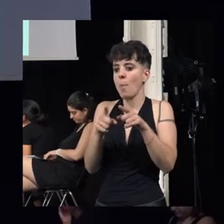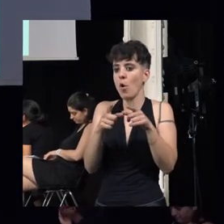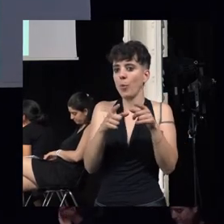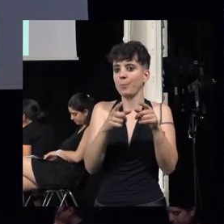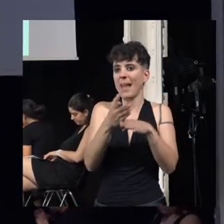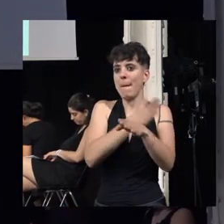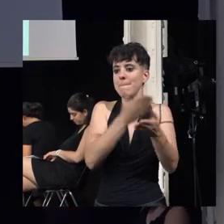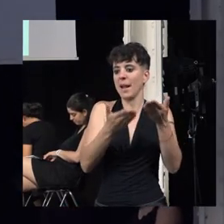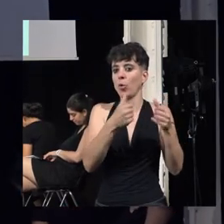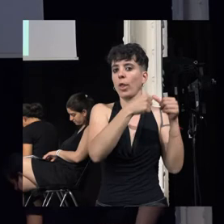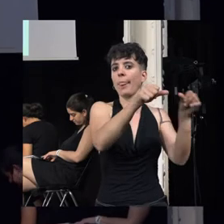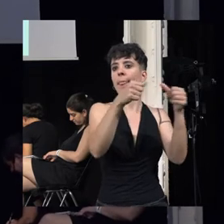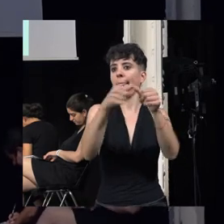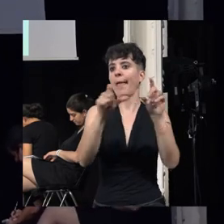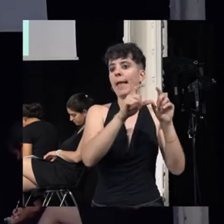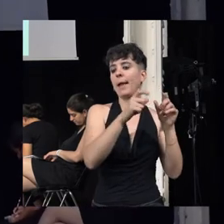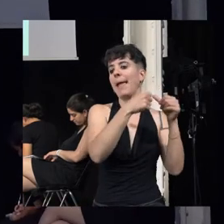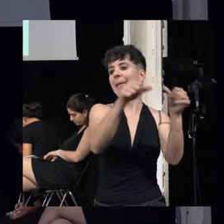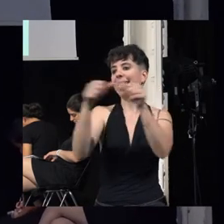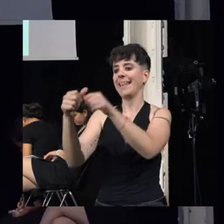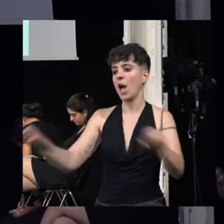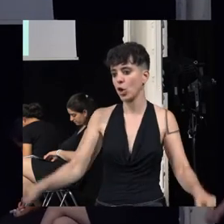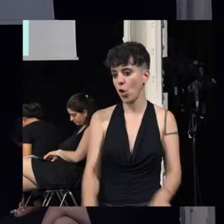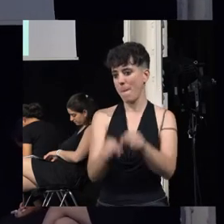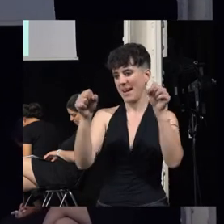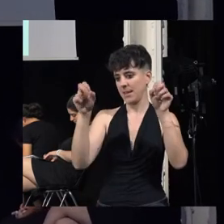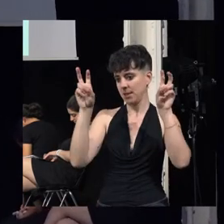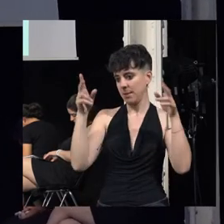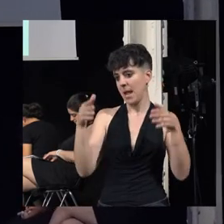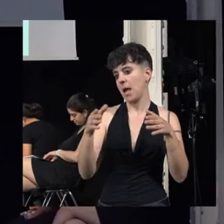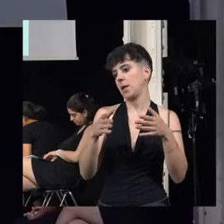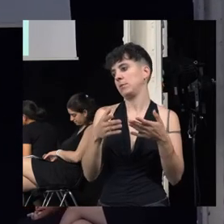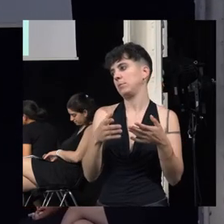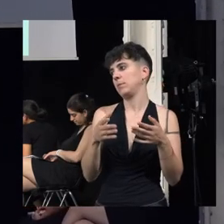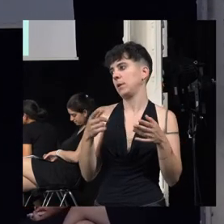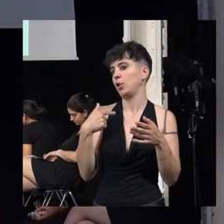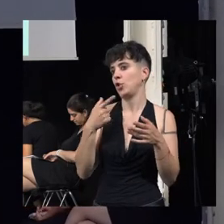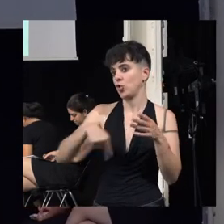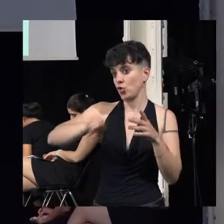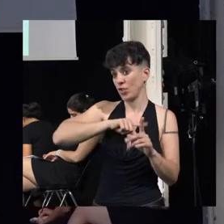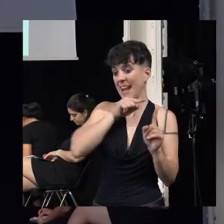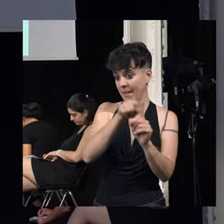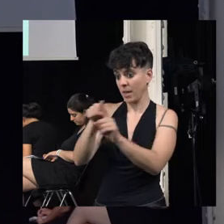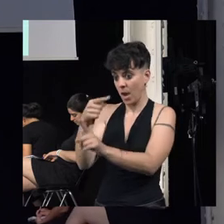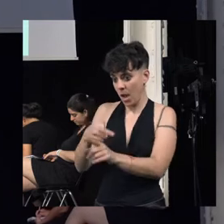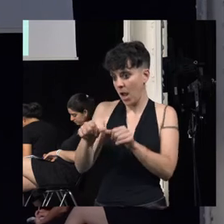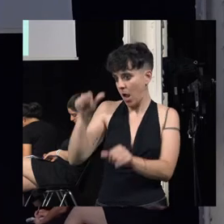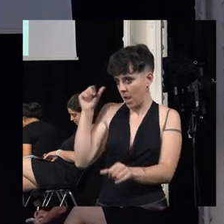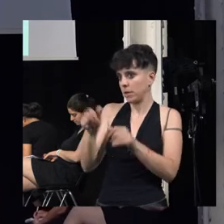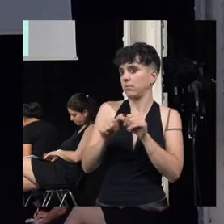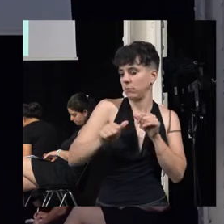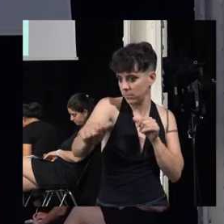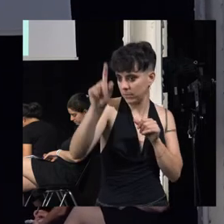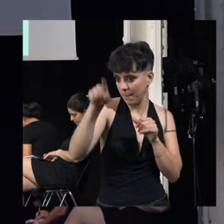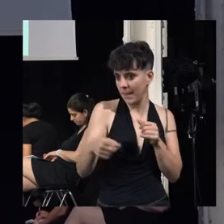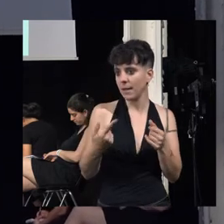en relación a la disidencia sexual. Hemos tenido referentes, los tenemos y los tendremos. Pretendo, en aras de poder conseguir